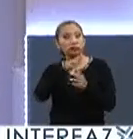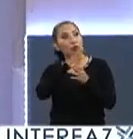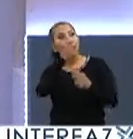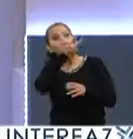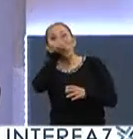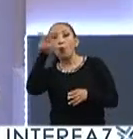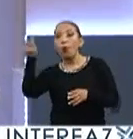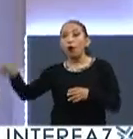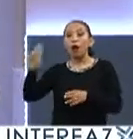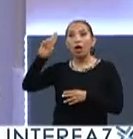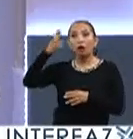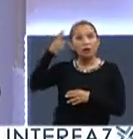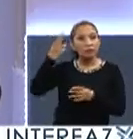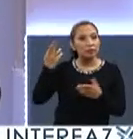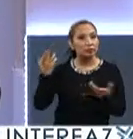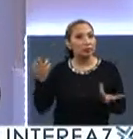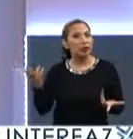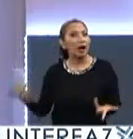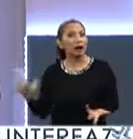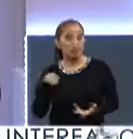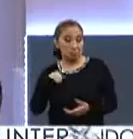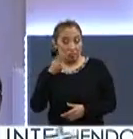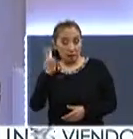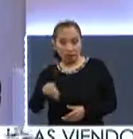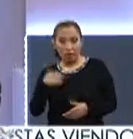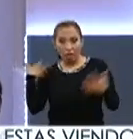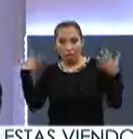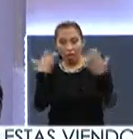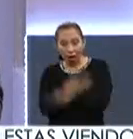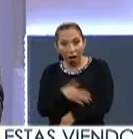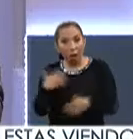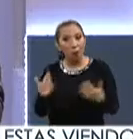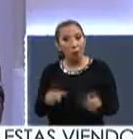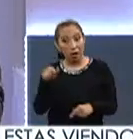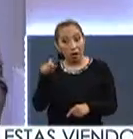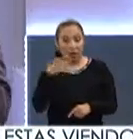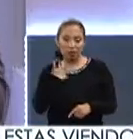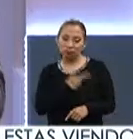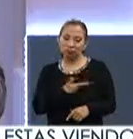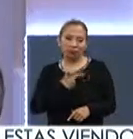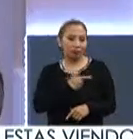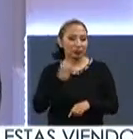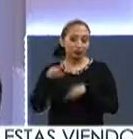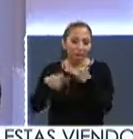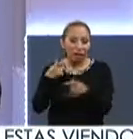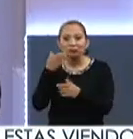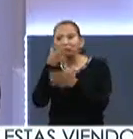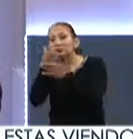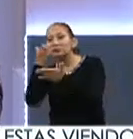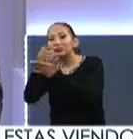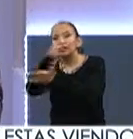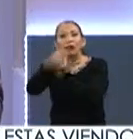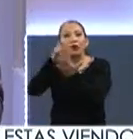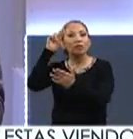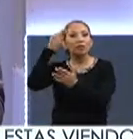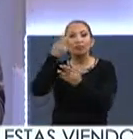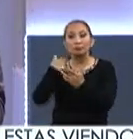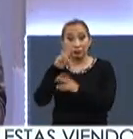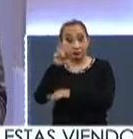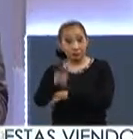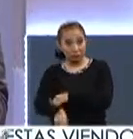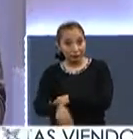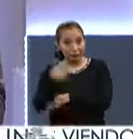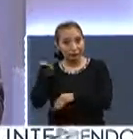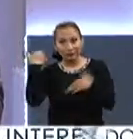instalaciones en una universidad. A mí la verdad me han sorprendido y es para mí un placer estar yendo a las instalaciones de la UNAM porque de